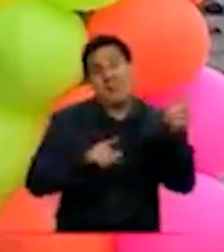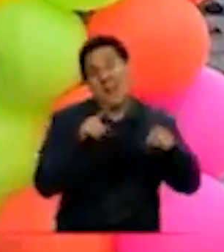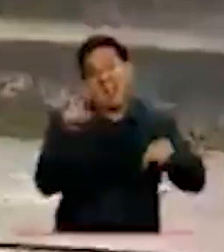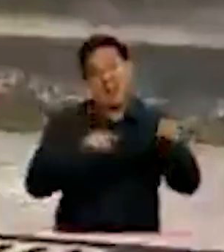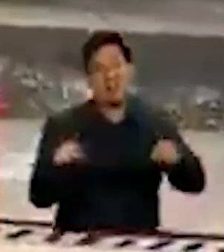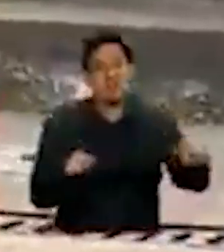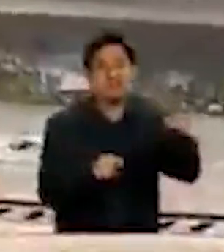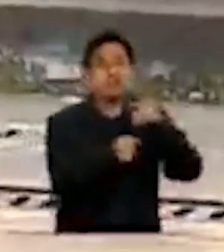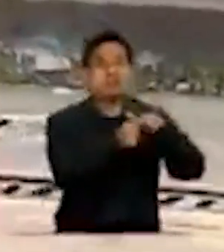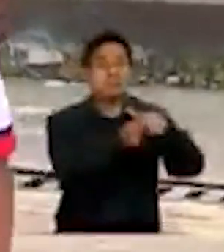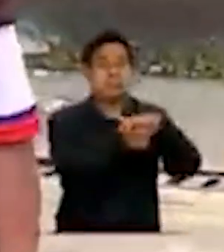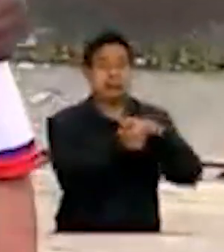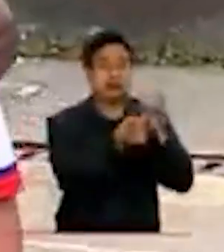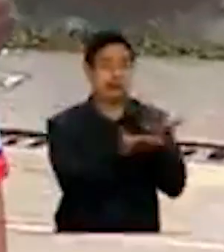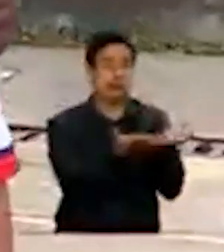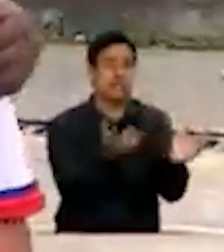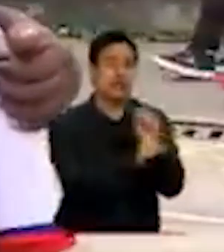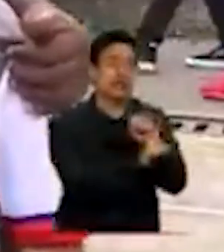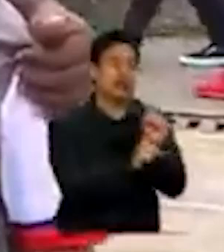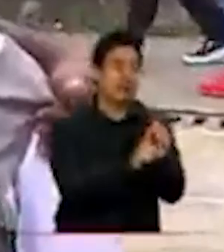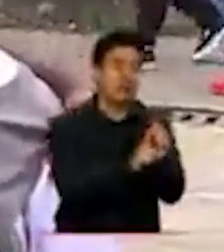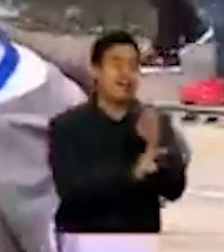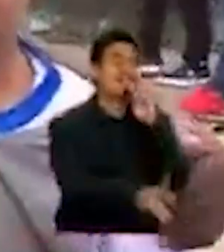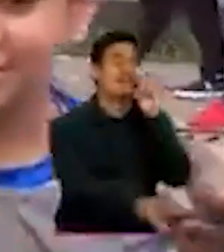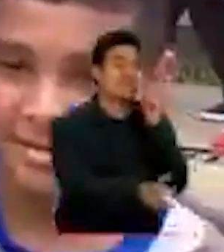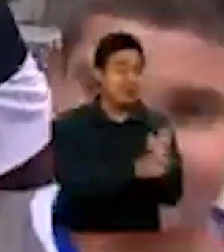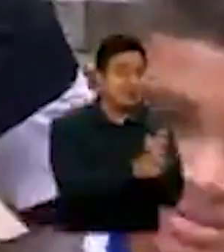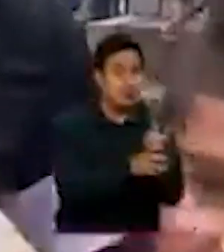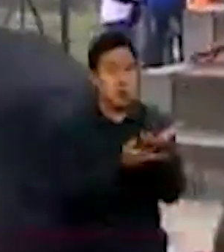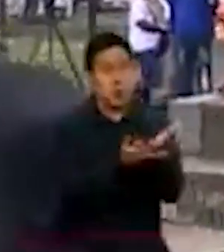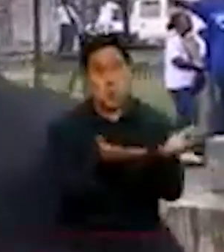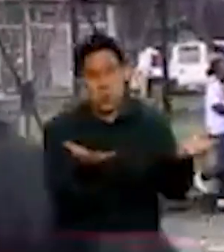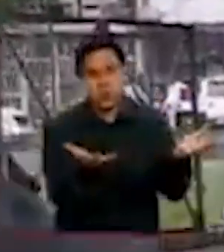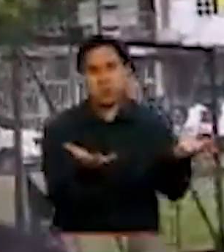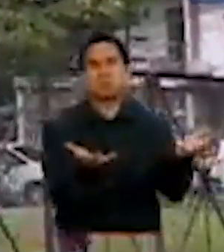la situación social es muy pesada.